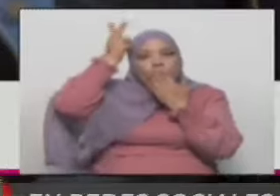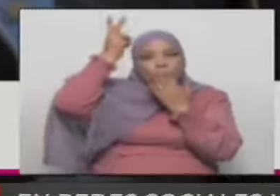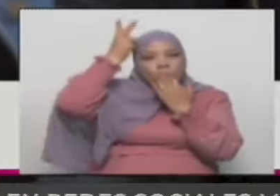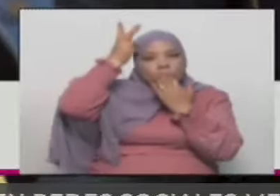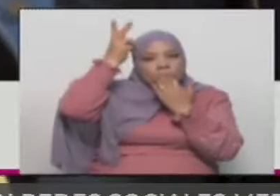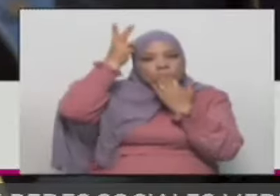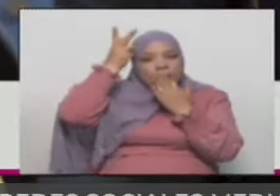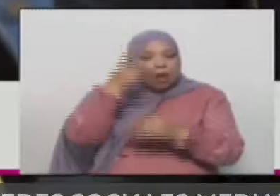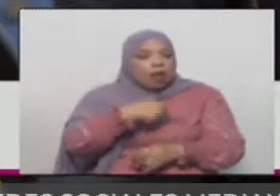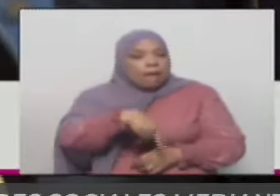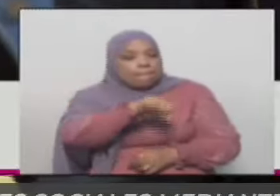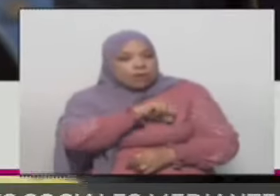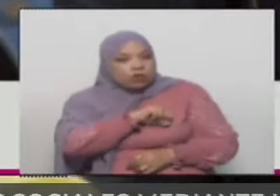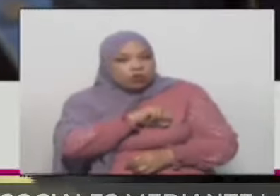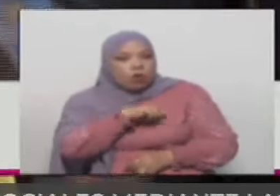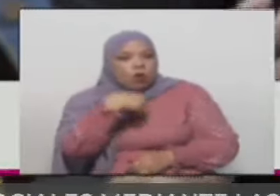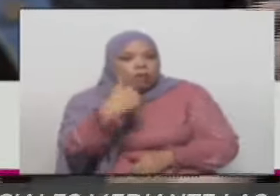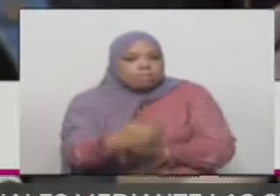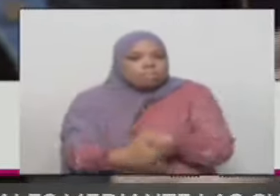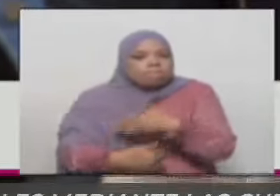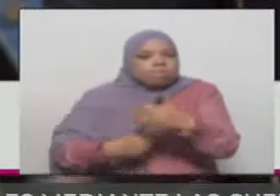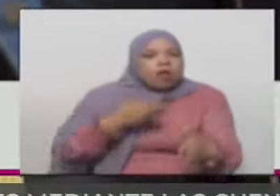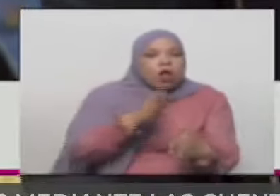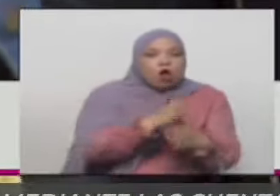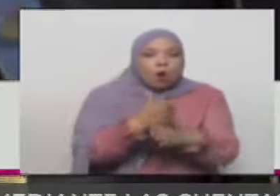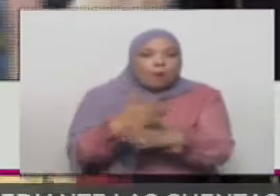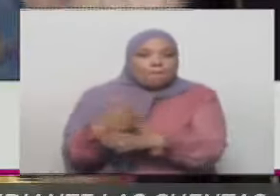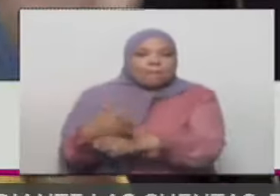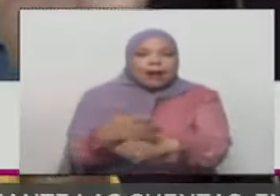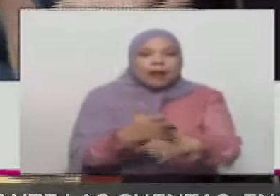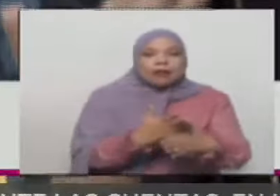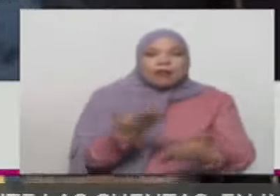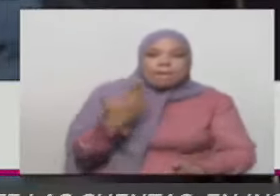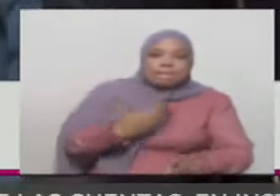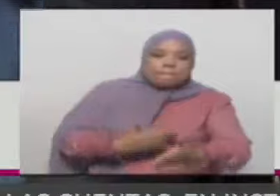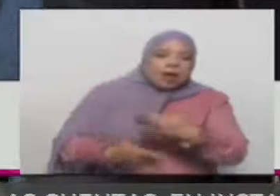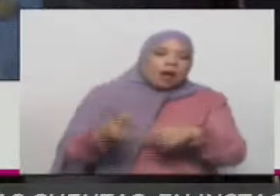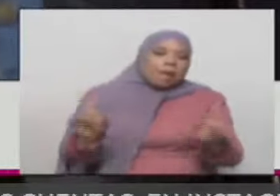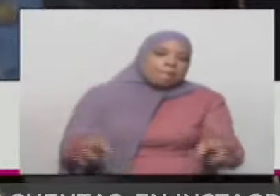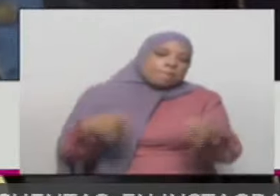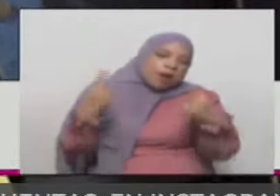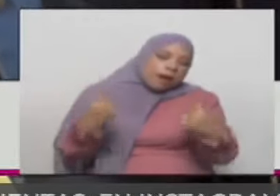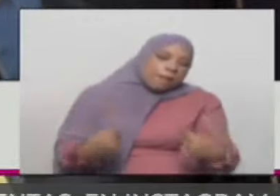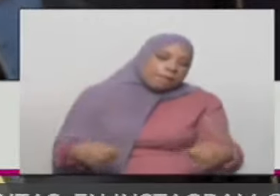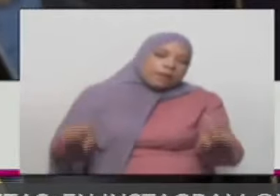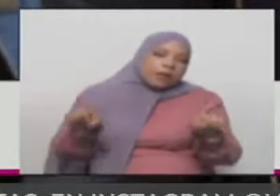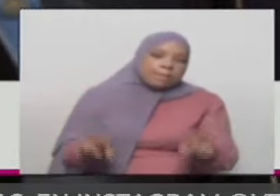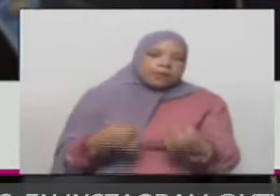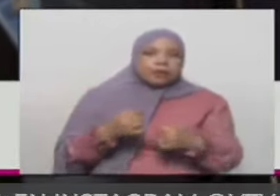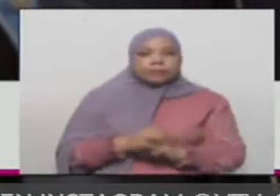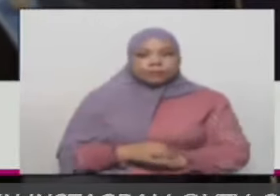habían, se produce música desde siempre. Y